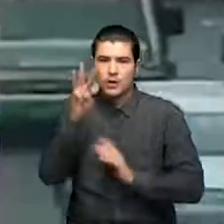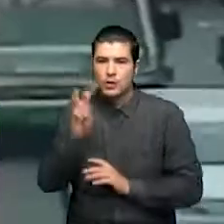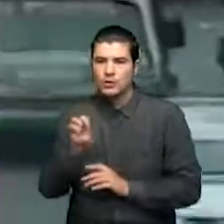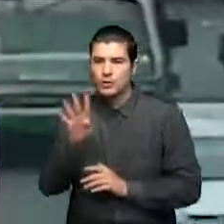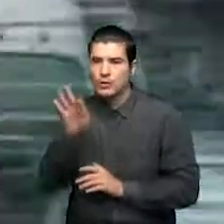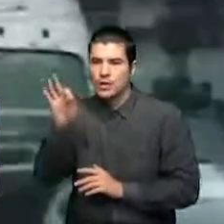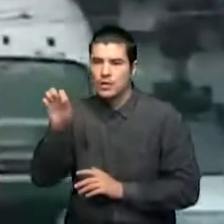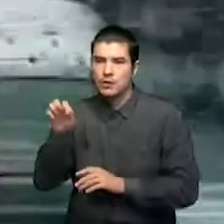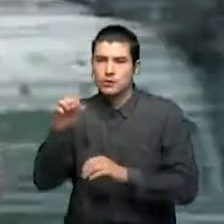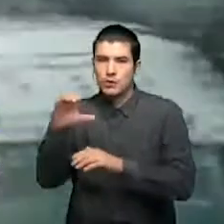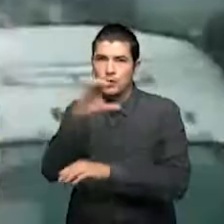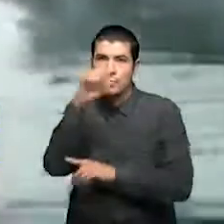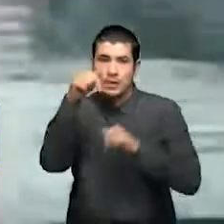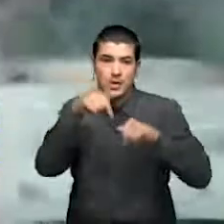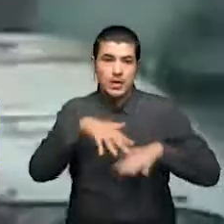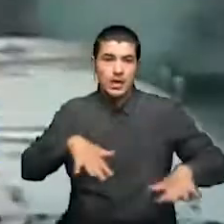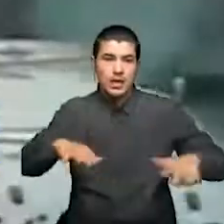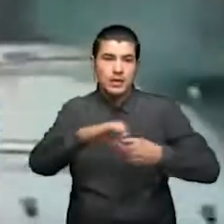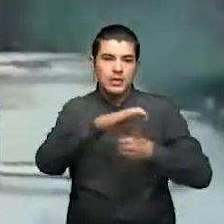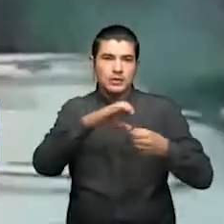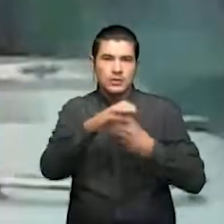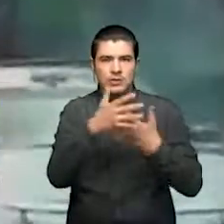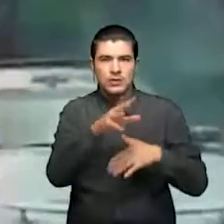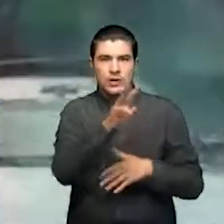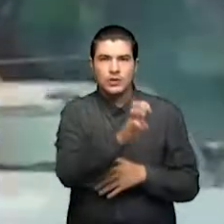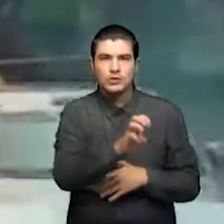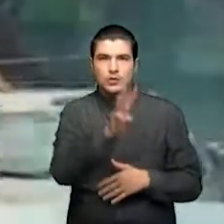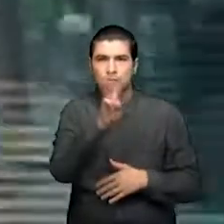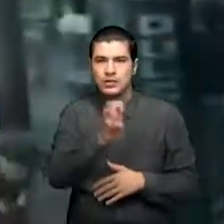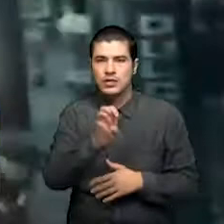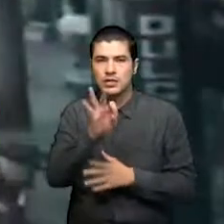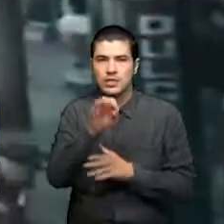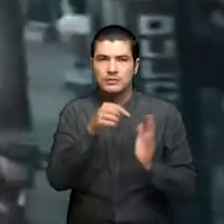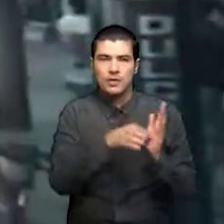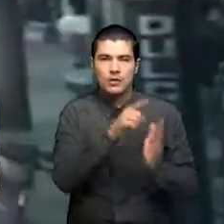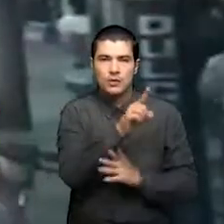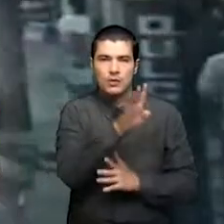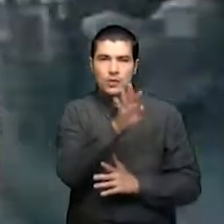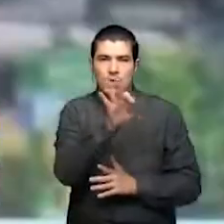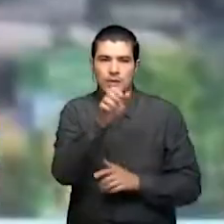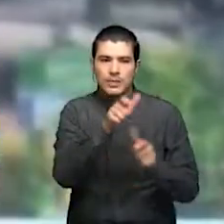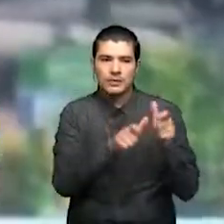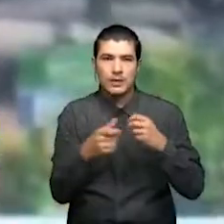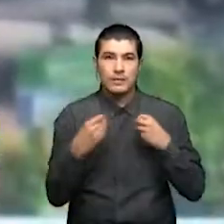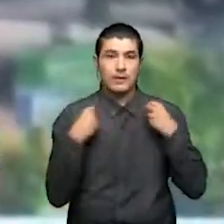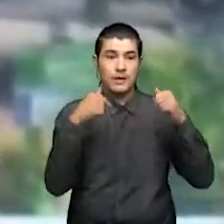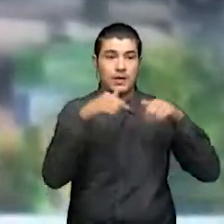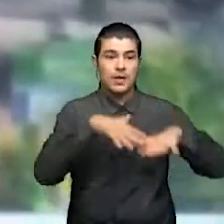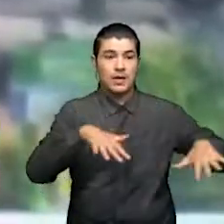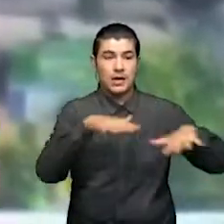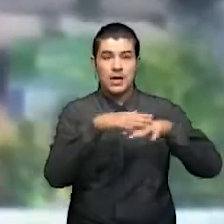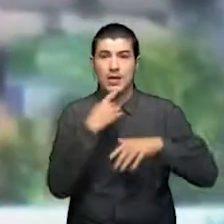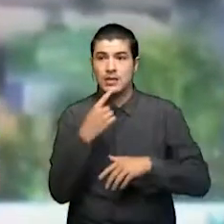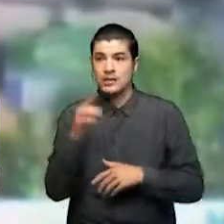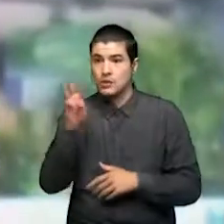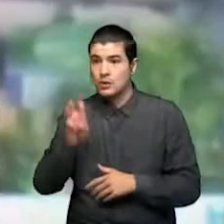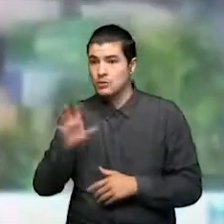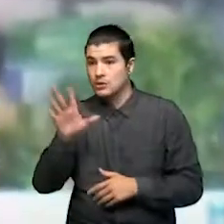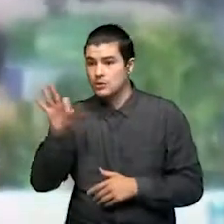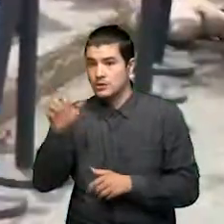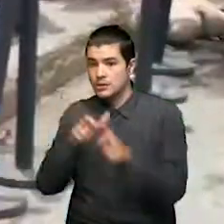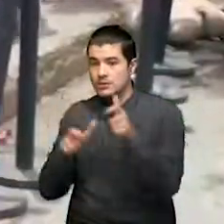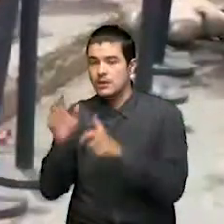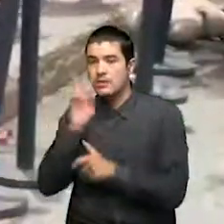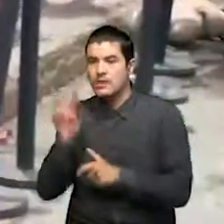colombianos en una ciudad con área metropolitana de 883 mil 143 habitantes a hablar de 853 venezolanos